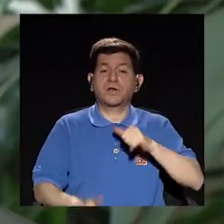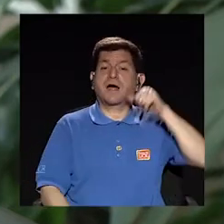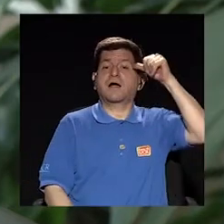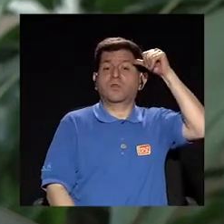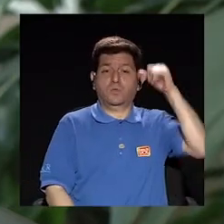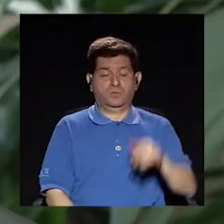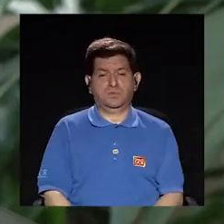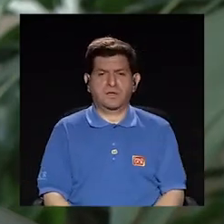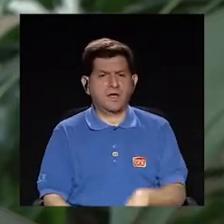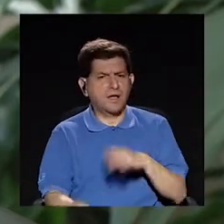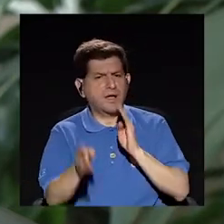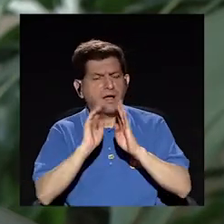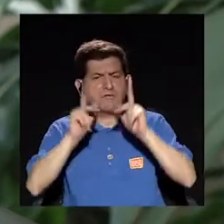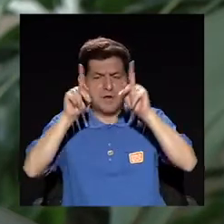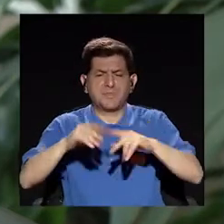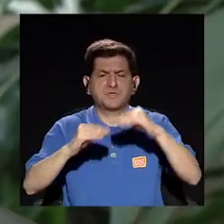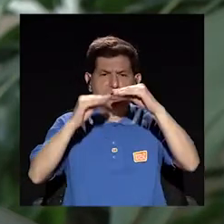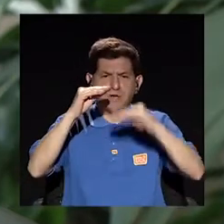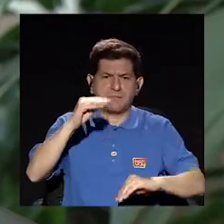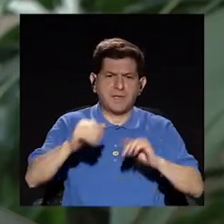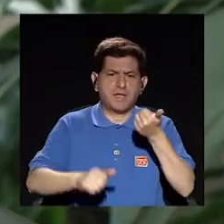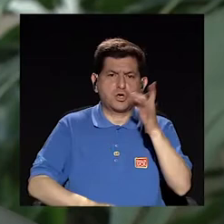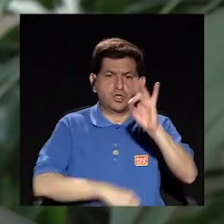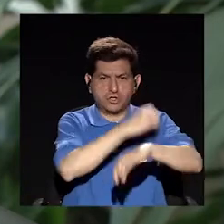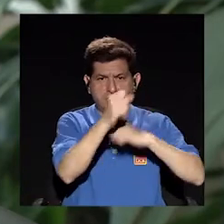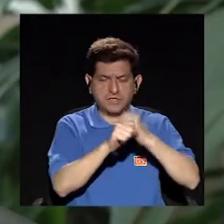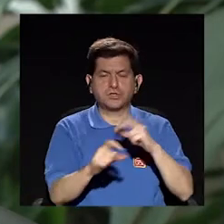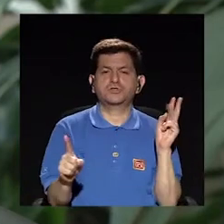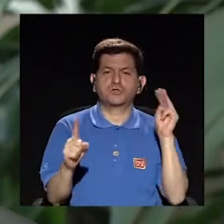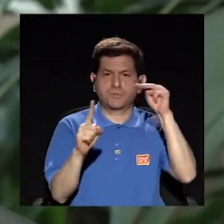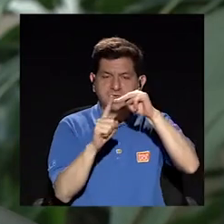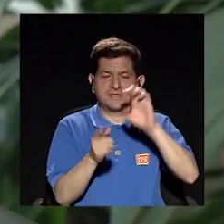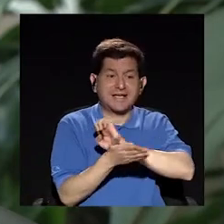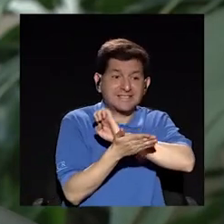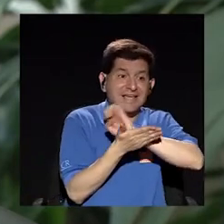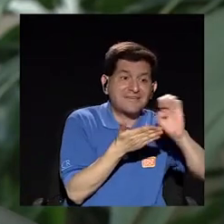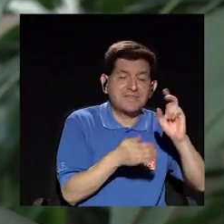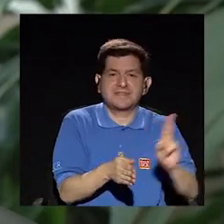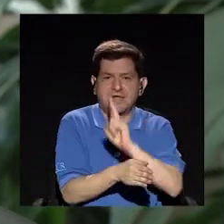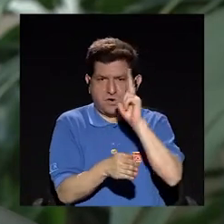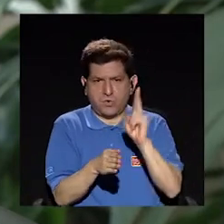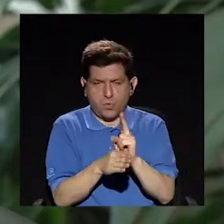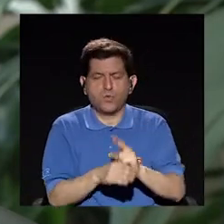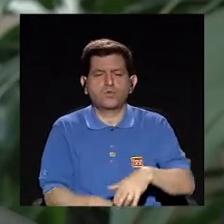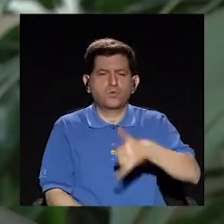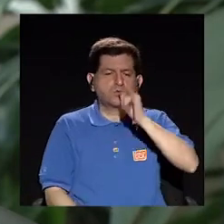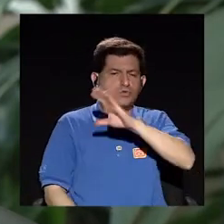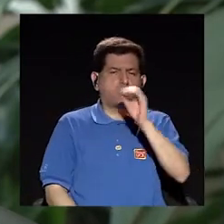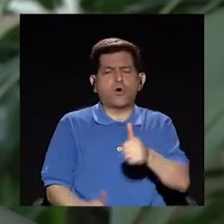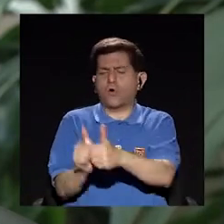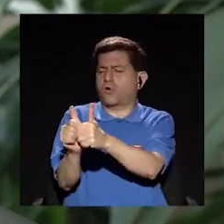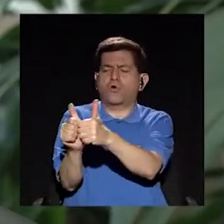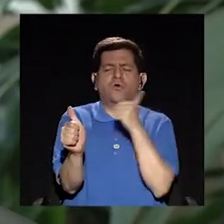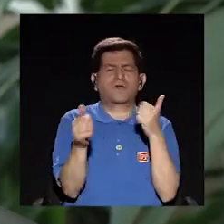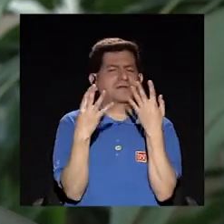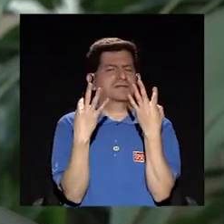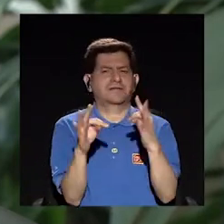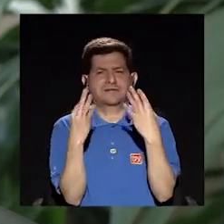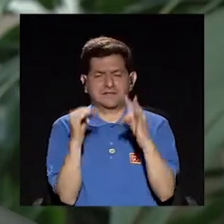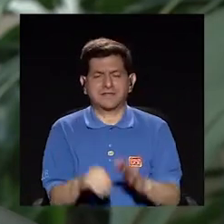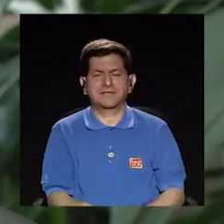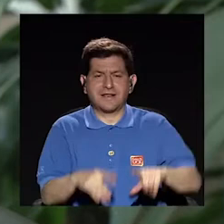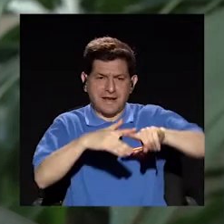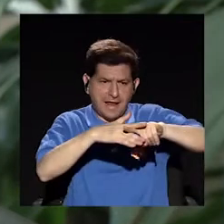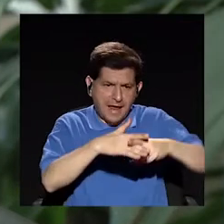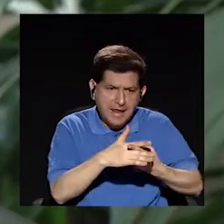personas adultas. Cuando hablamos en personas menores de edad, el mensaje siempre es prevenir el consumo de alcohol o retardar lo más que se pueda